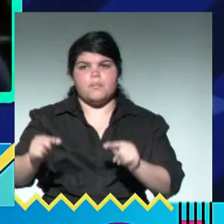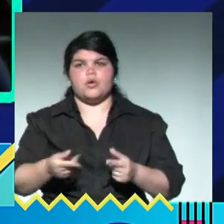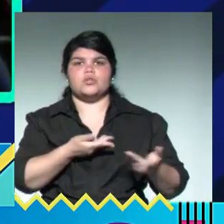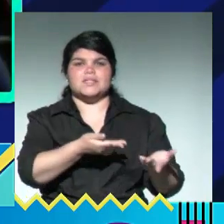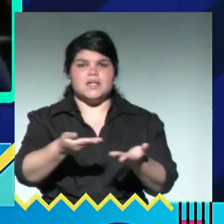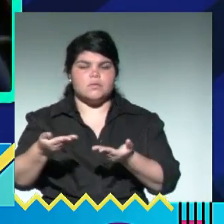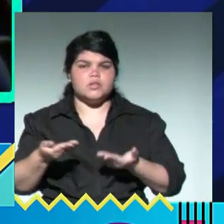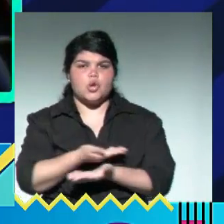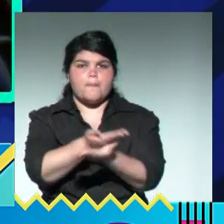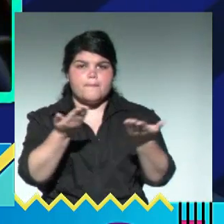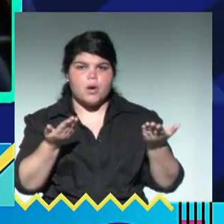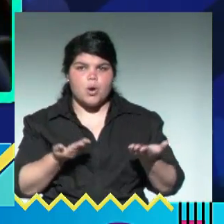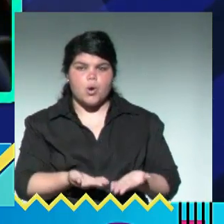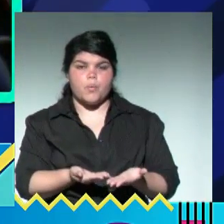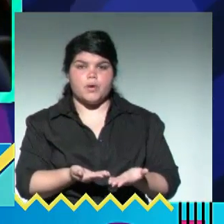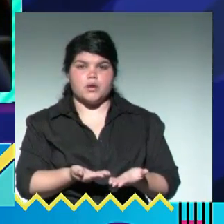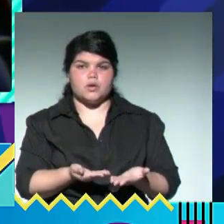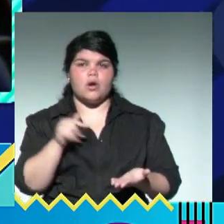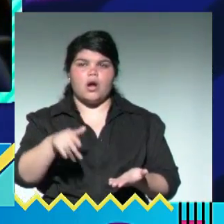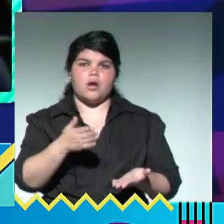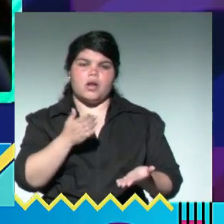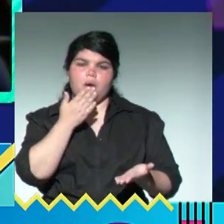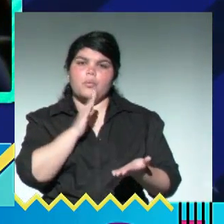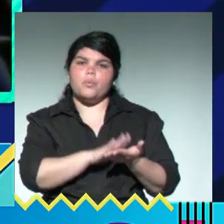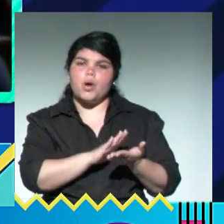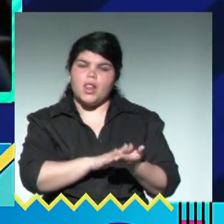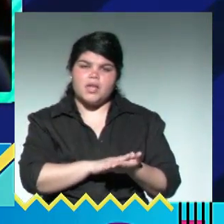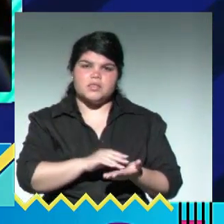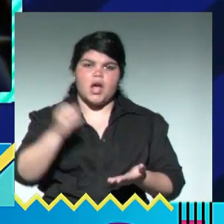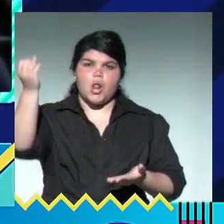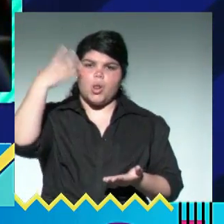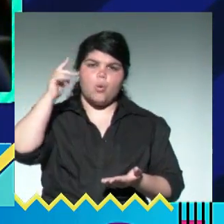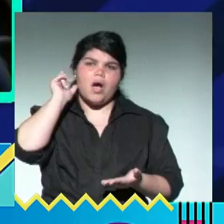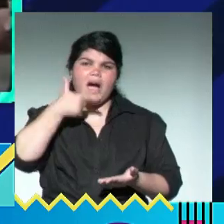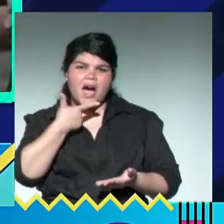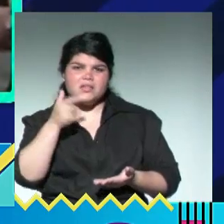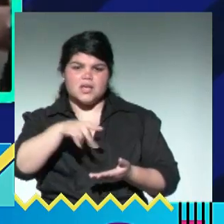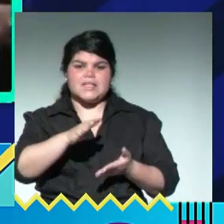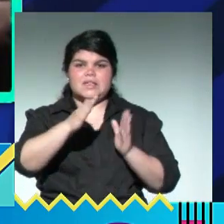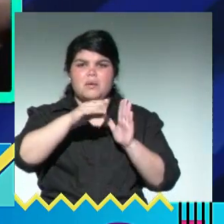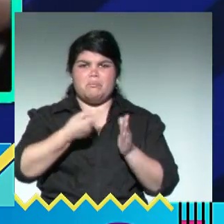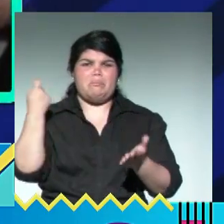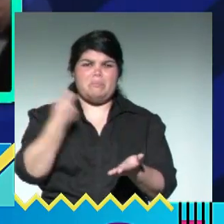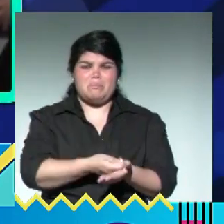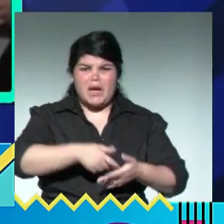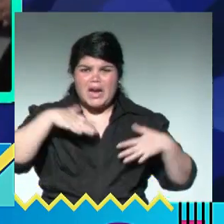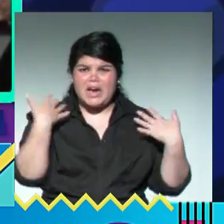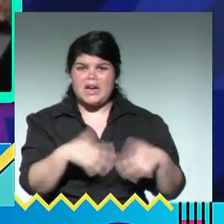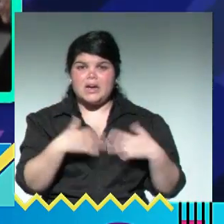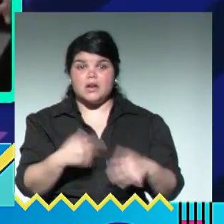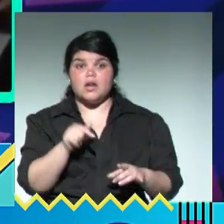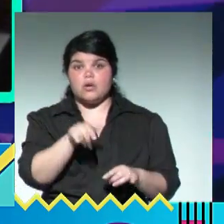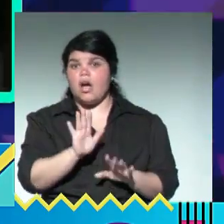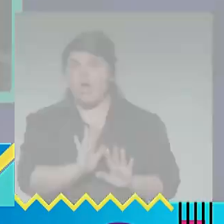eso pagamos boletones de luz, de gas y todo eso, pero no hizo mucho más que eso Macri en términos de algo que duele en